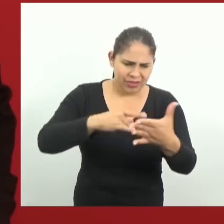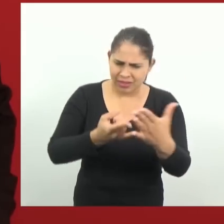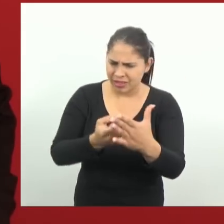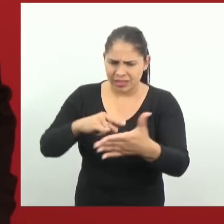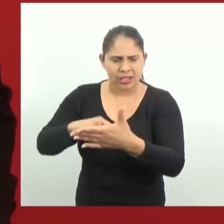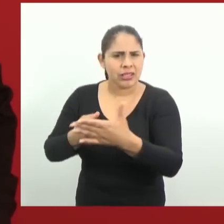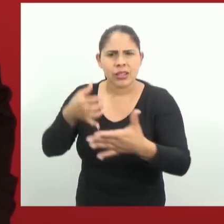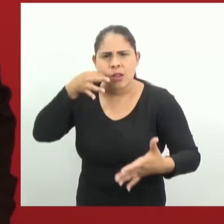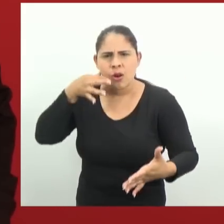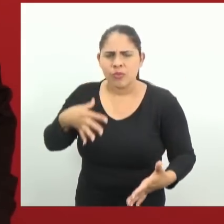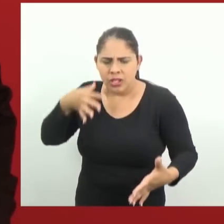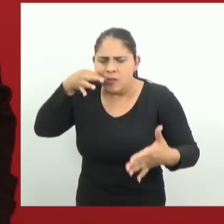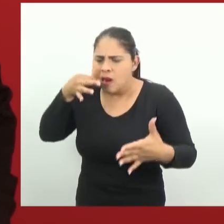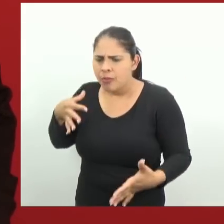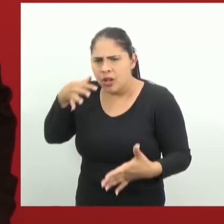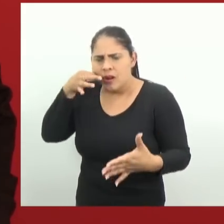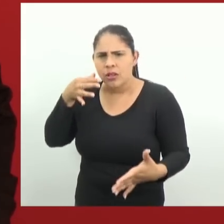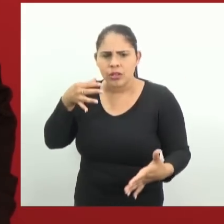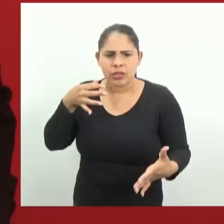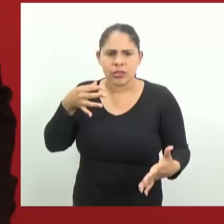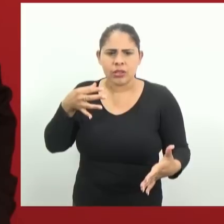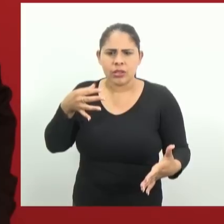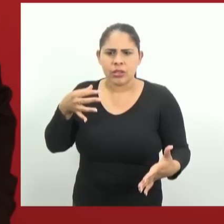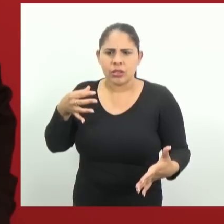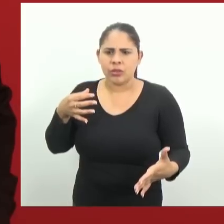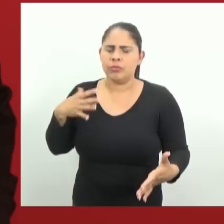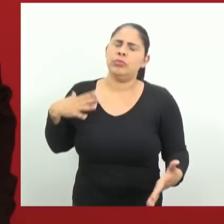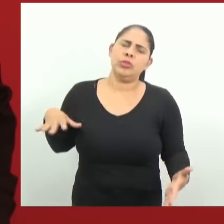Vale, cada uno que haga lo que piensa que está correcto.